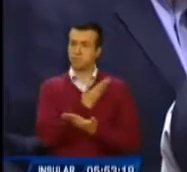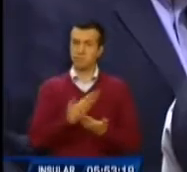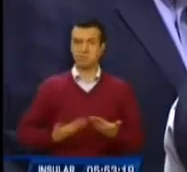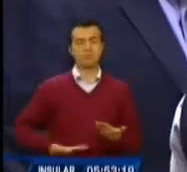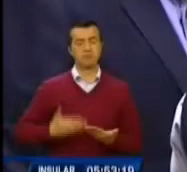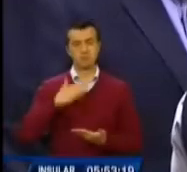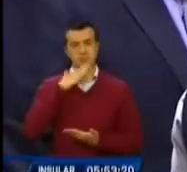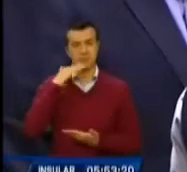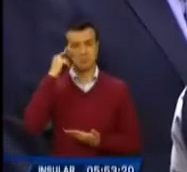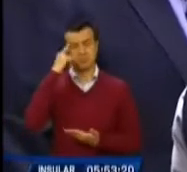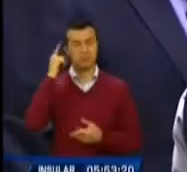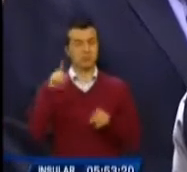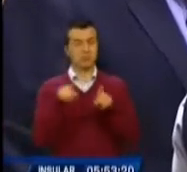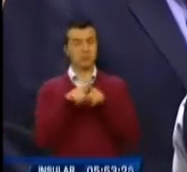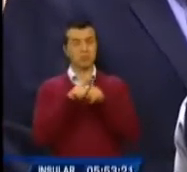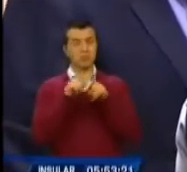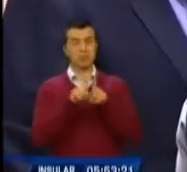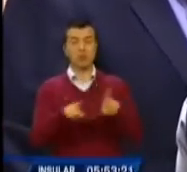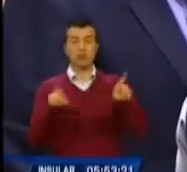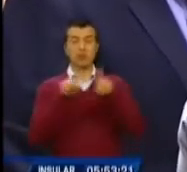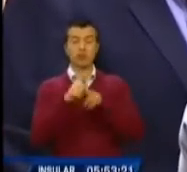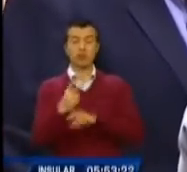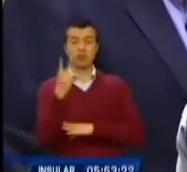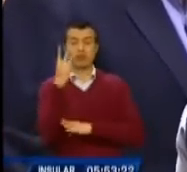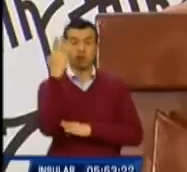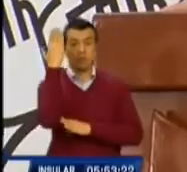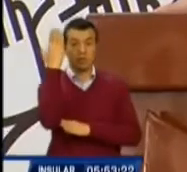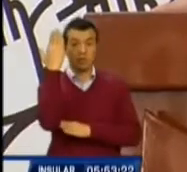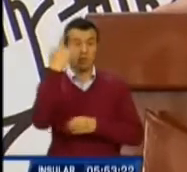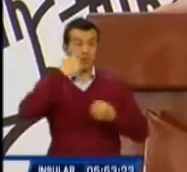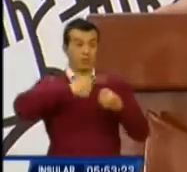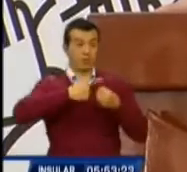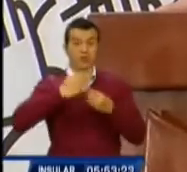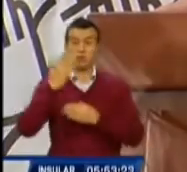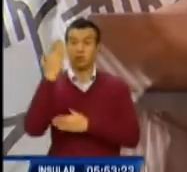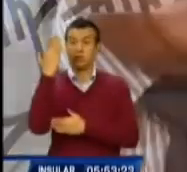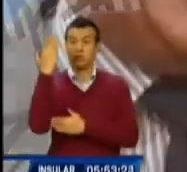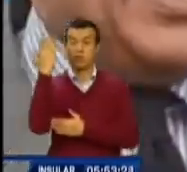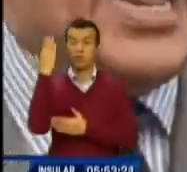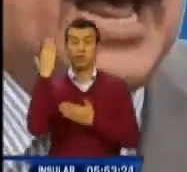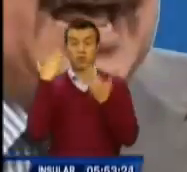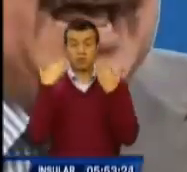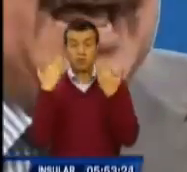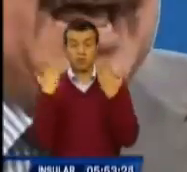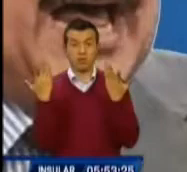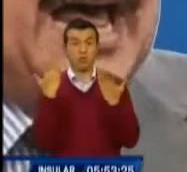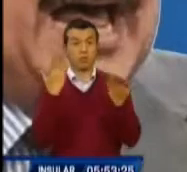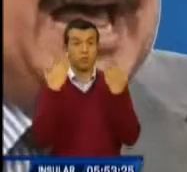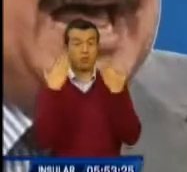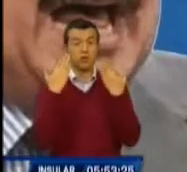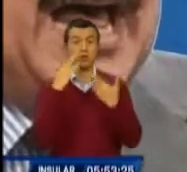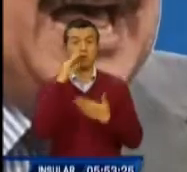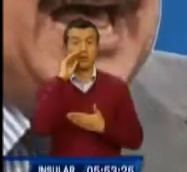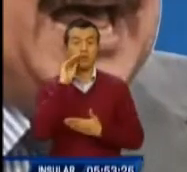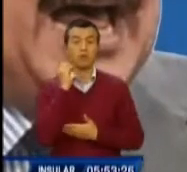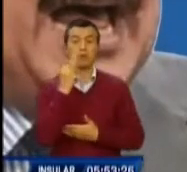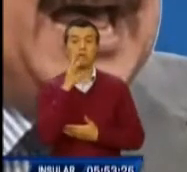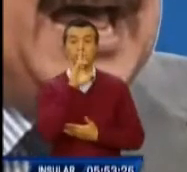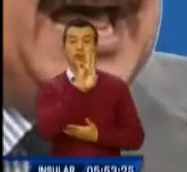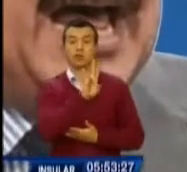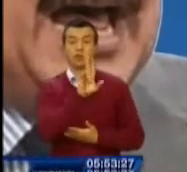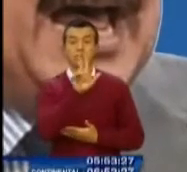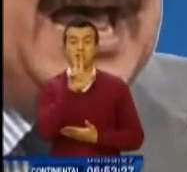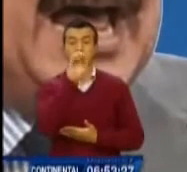también se publicaron cifras de los dos alcaldes tanto el de quitó como el de guayaquil en el puerto principal jaime nebot obtuvo el